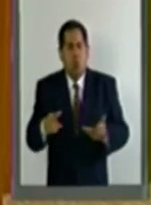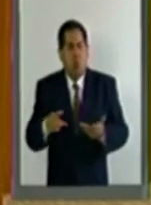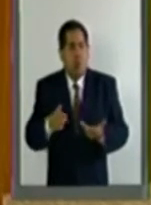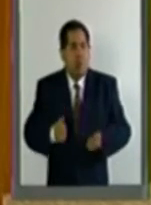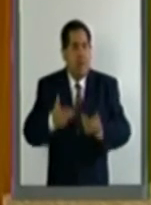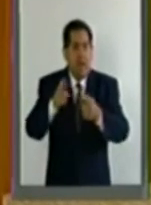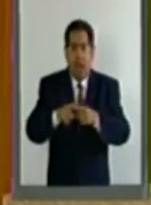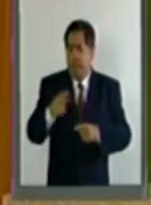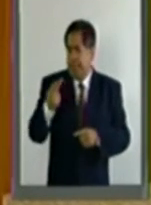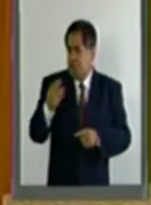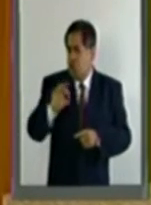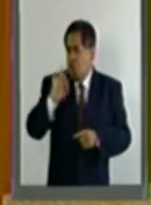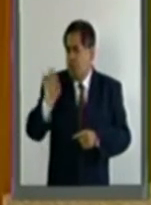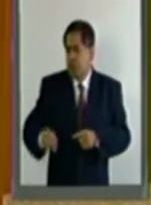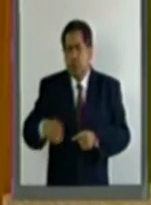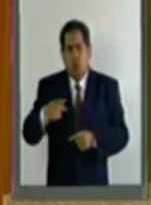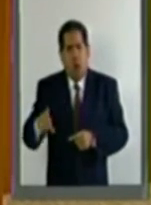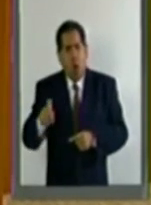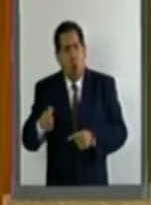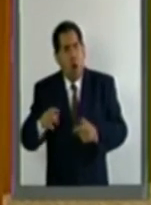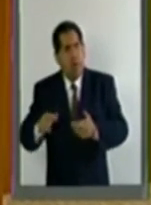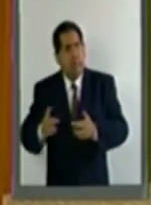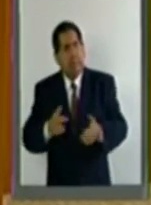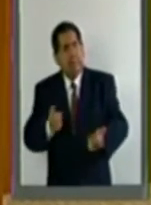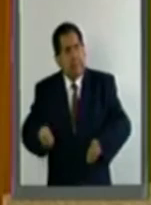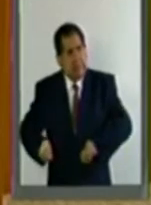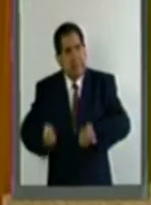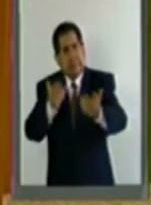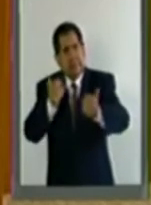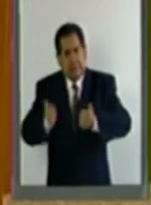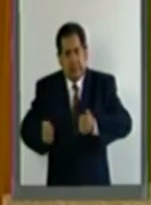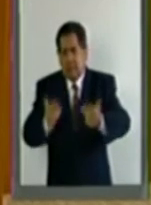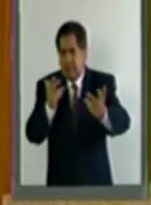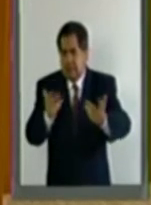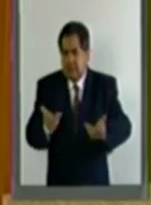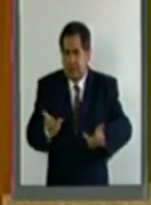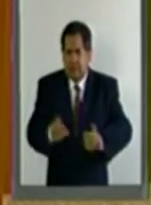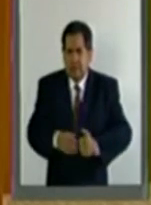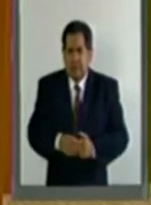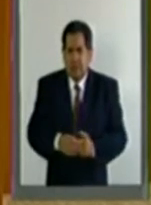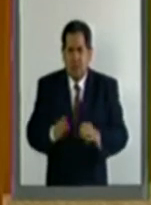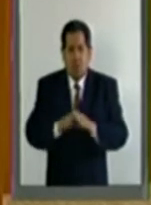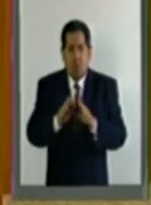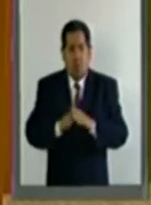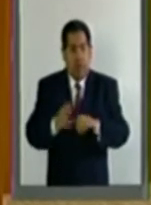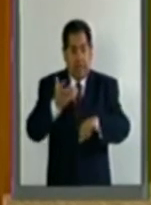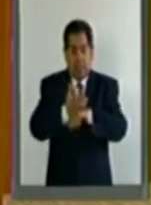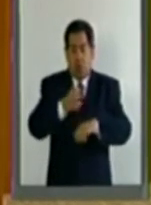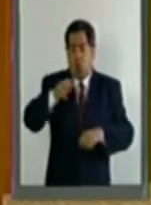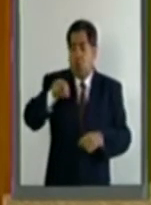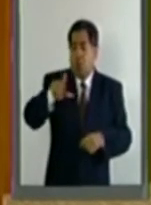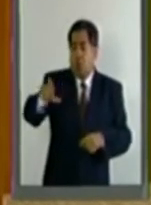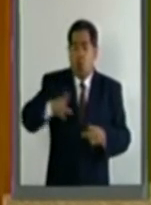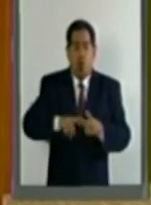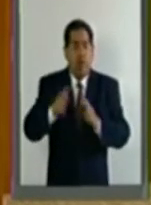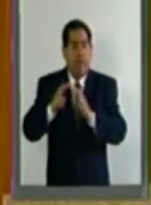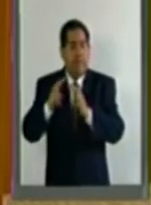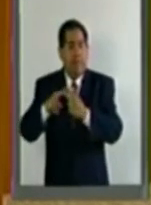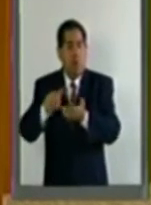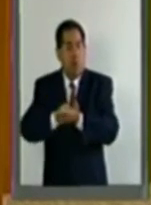el 25% aproximadamente. Y los estados de Nuevo León y